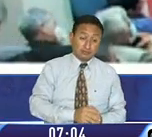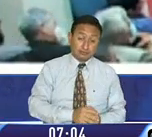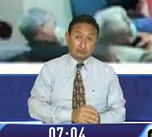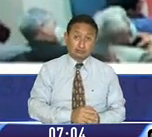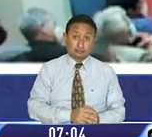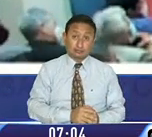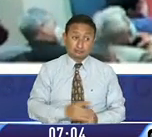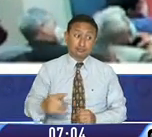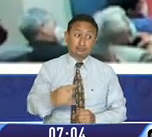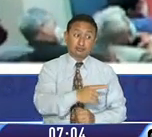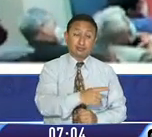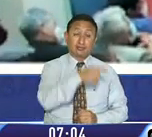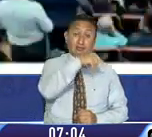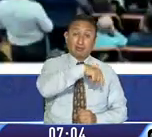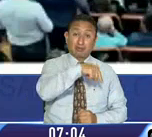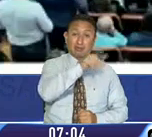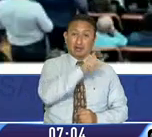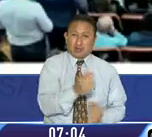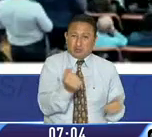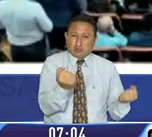dado provocar hacinamiento,